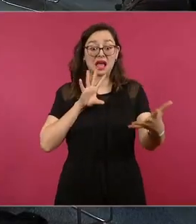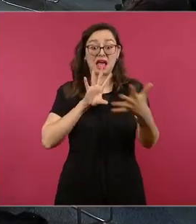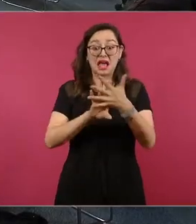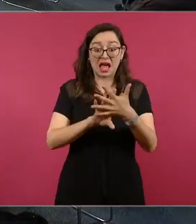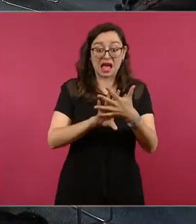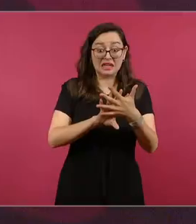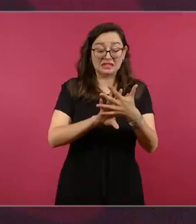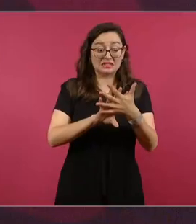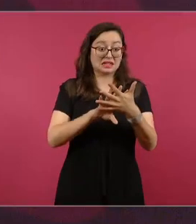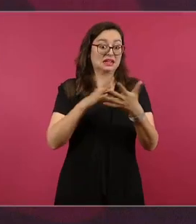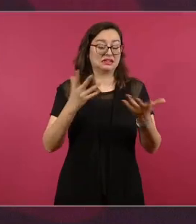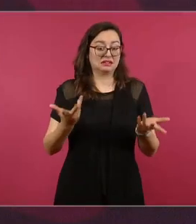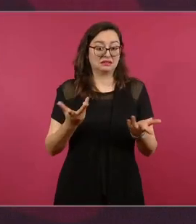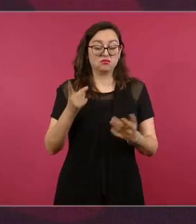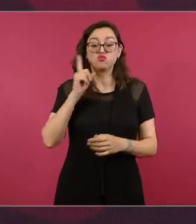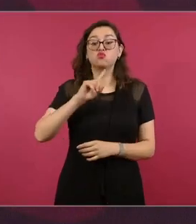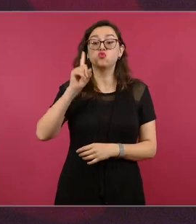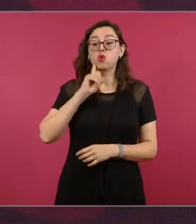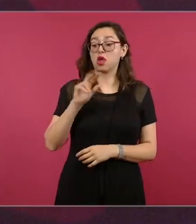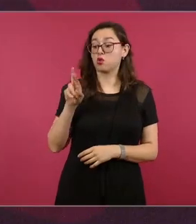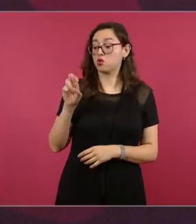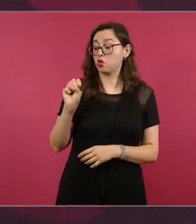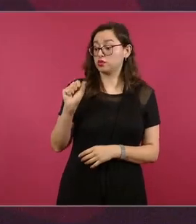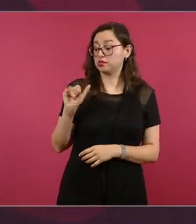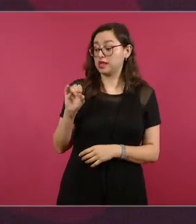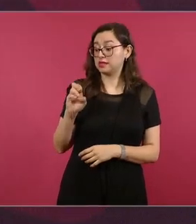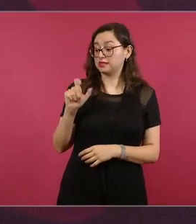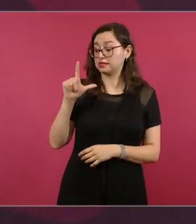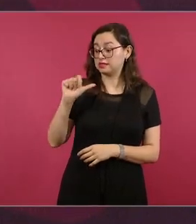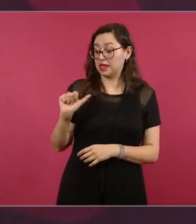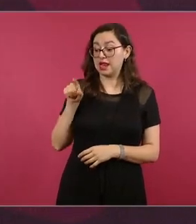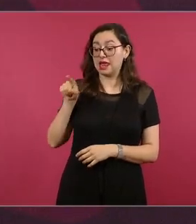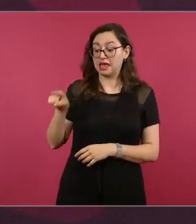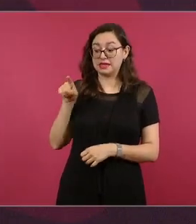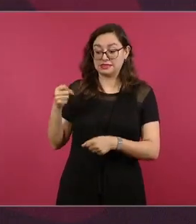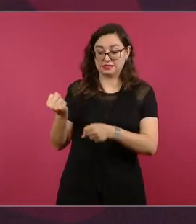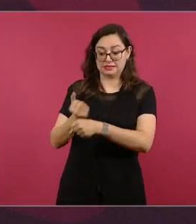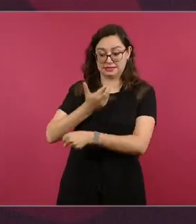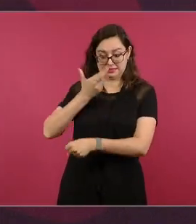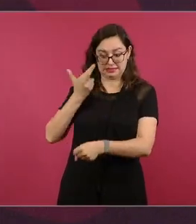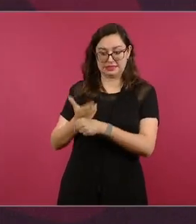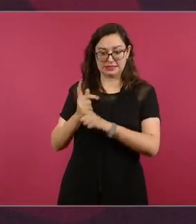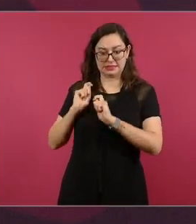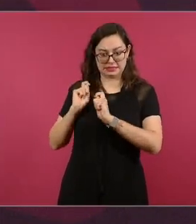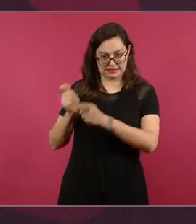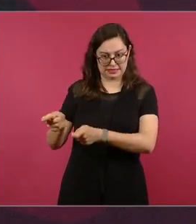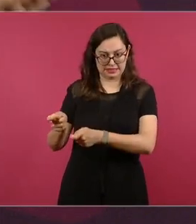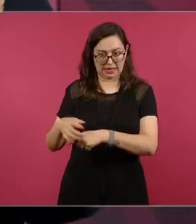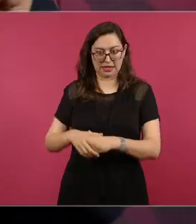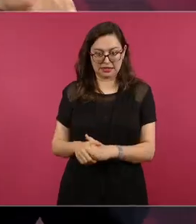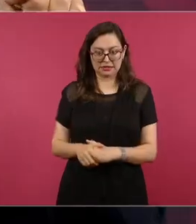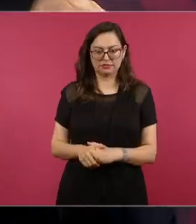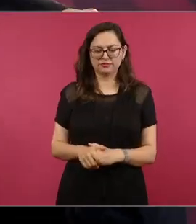Secretaría de Seguridad y en la reunión de gabinete le dije quiero